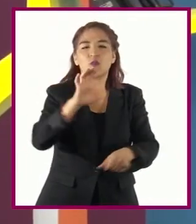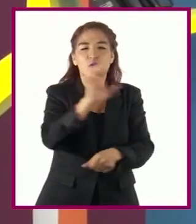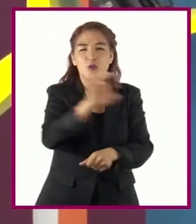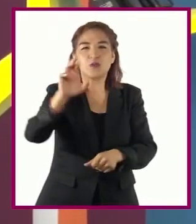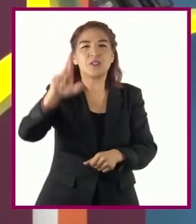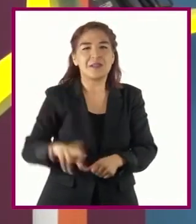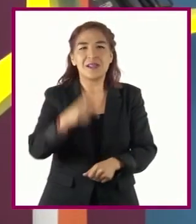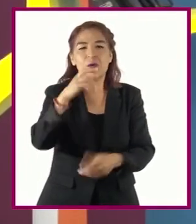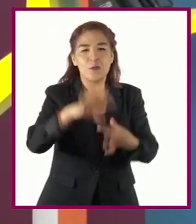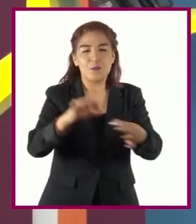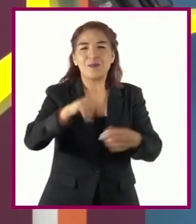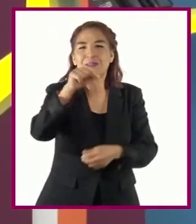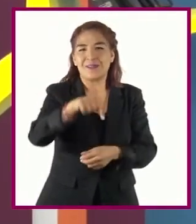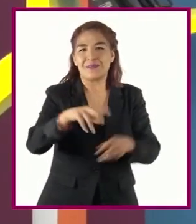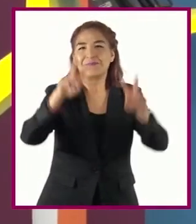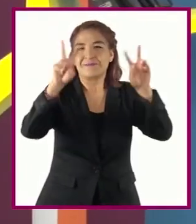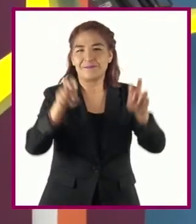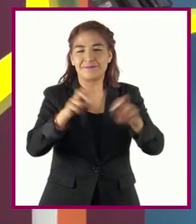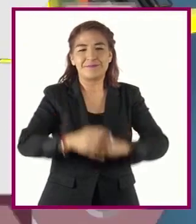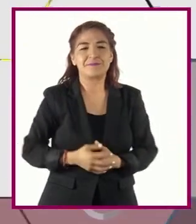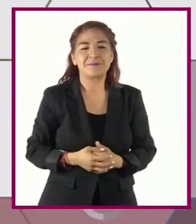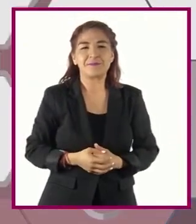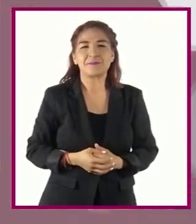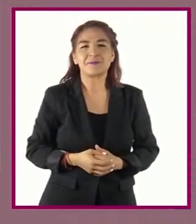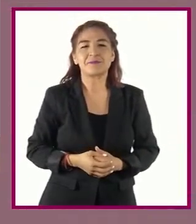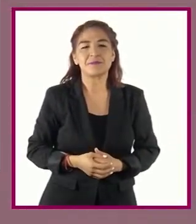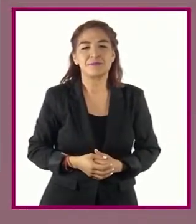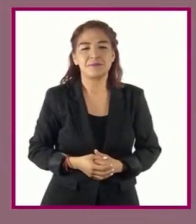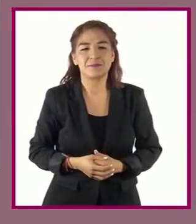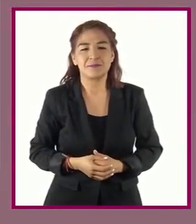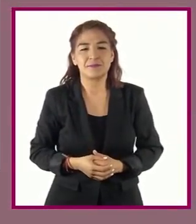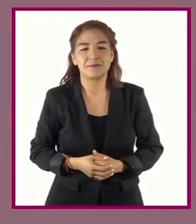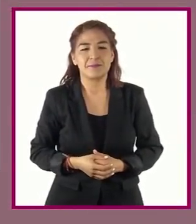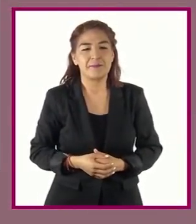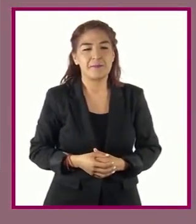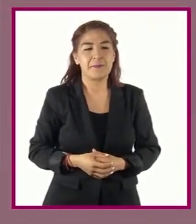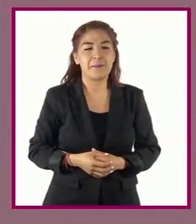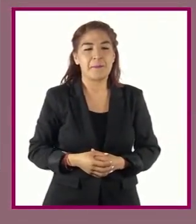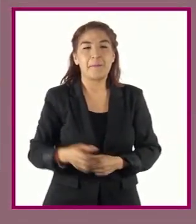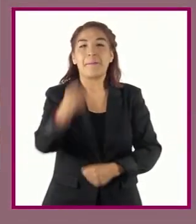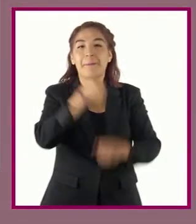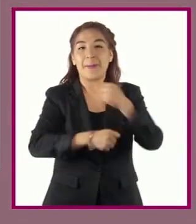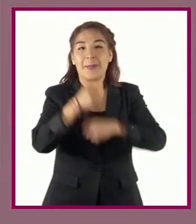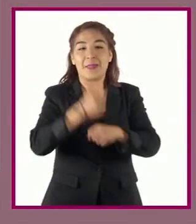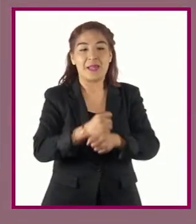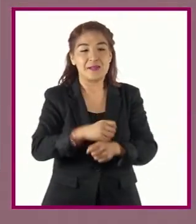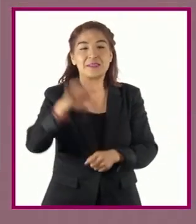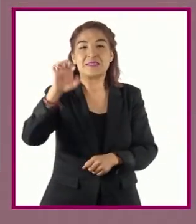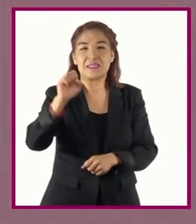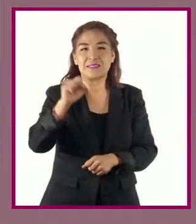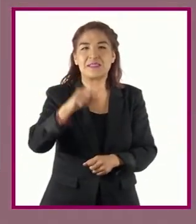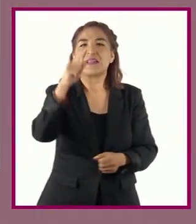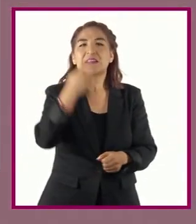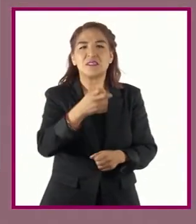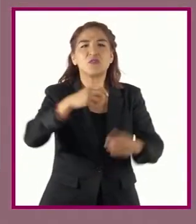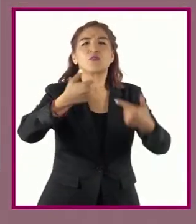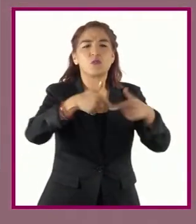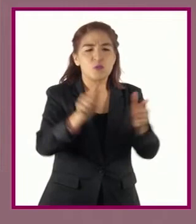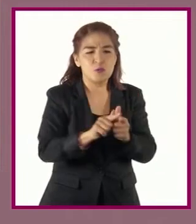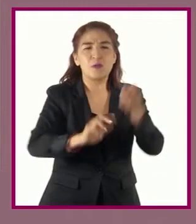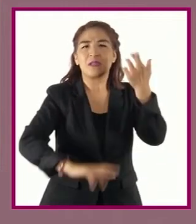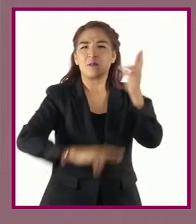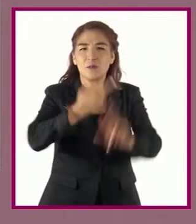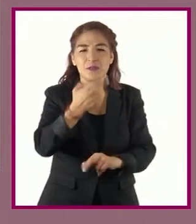hemos abordado en la sesión de hoy. En los años 60 se formaron en Guatemala varios grupos revolucionarios, como el